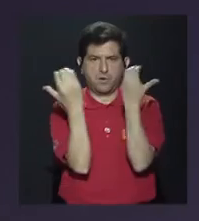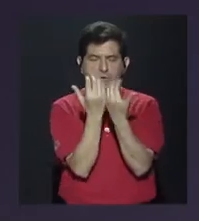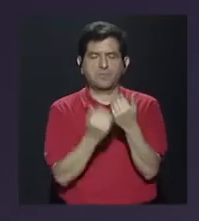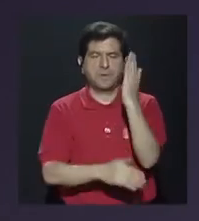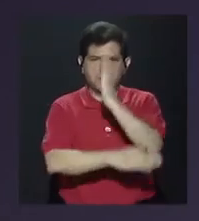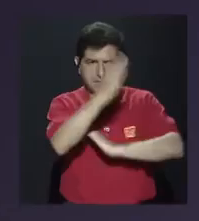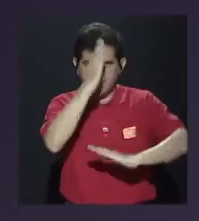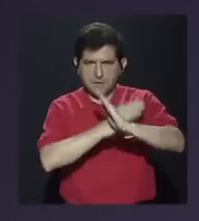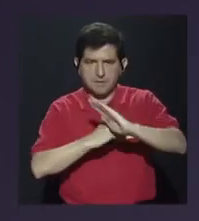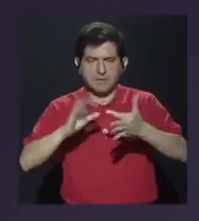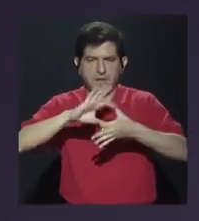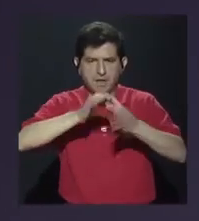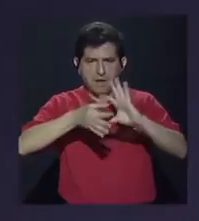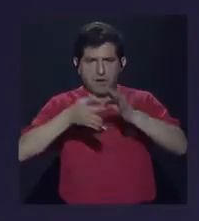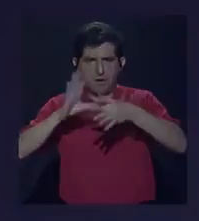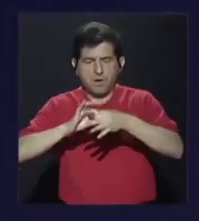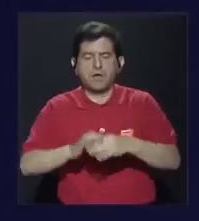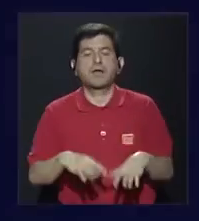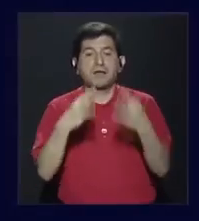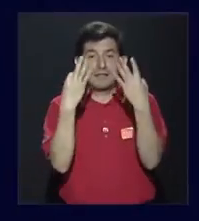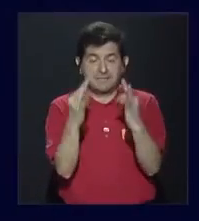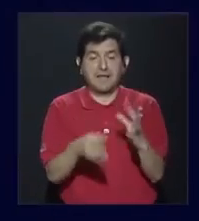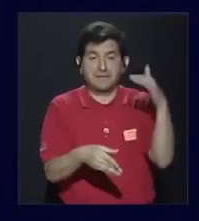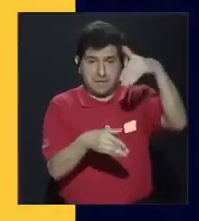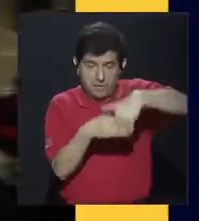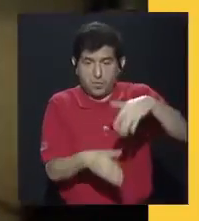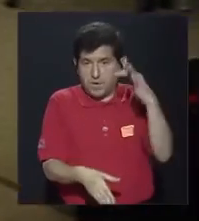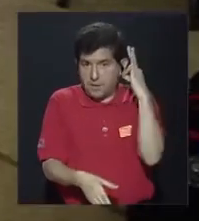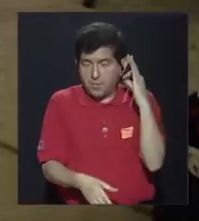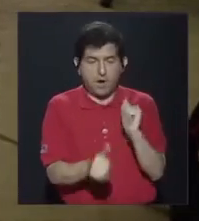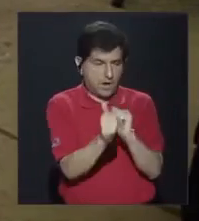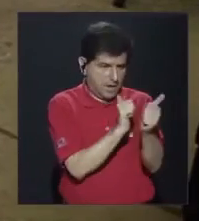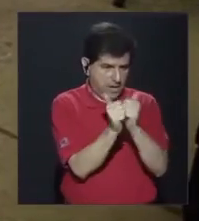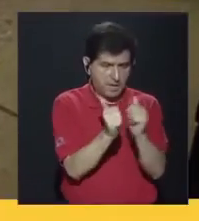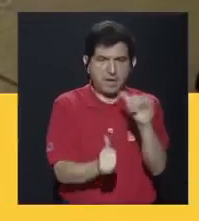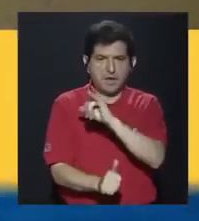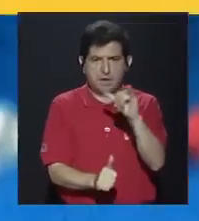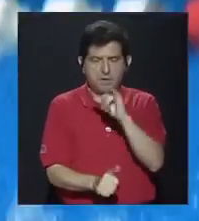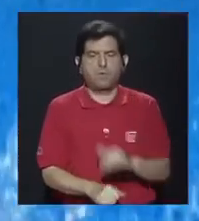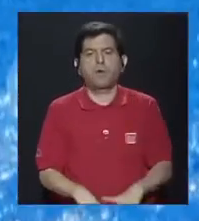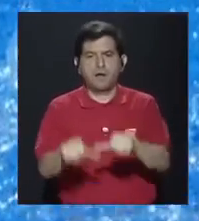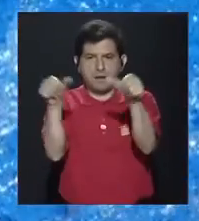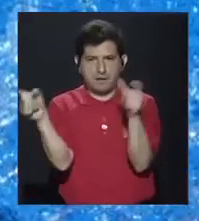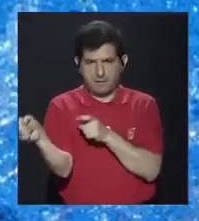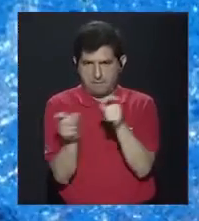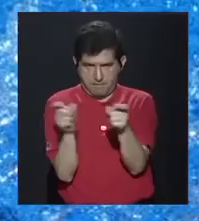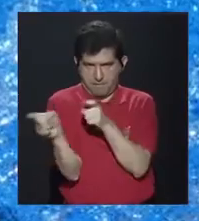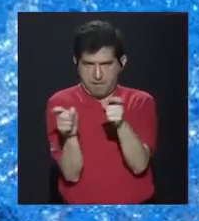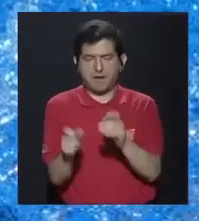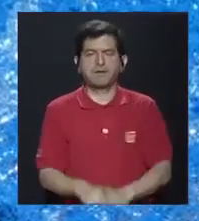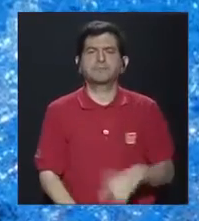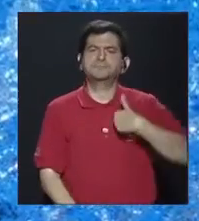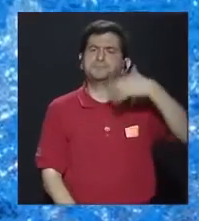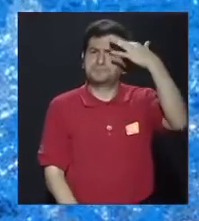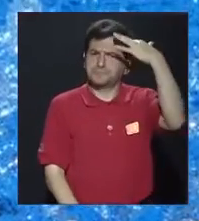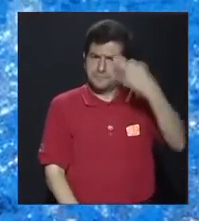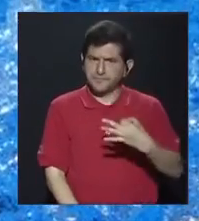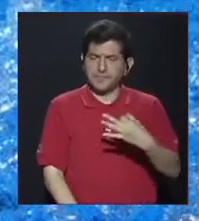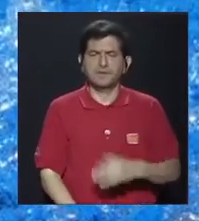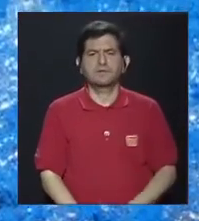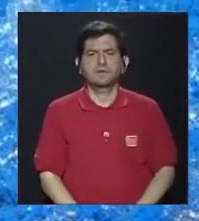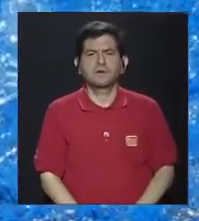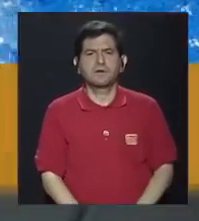que busca es la incorporación de la mujer tanto a nivel deportivo como a nivel ejecutivo. Y creo que